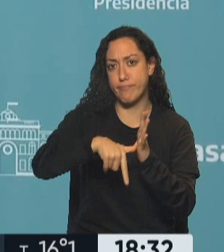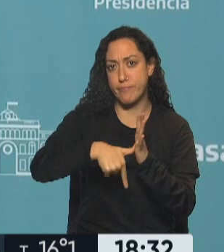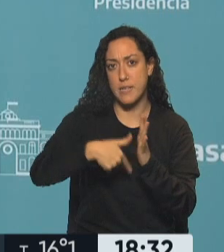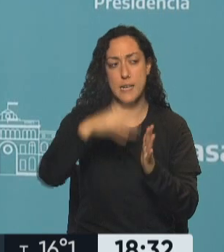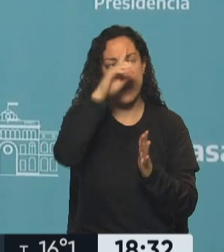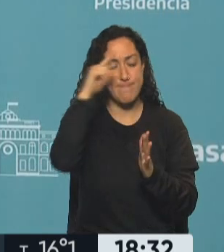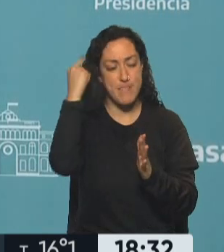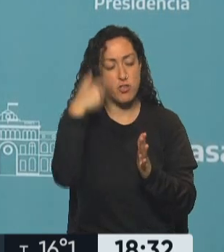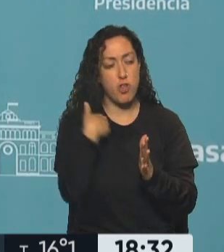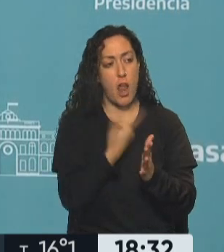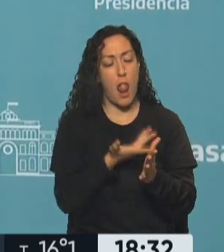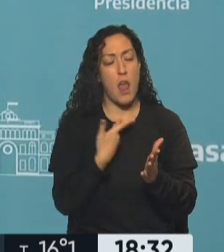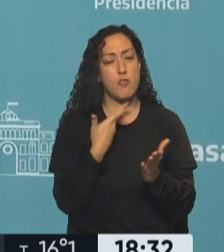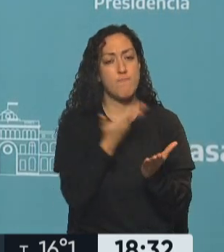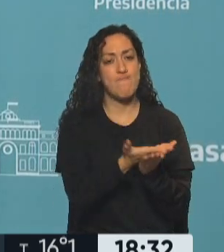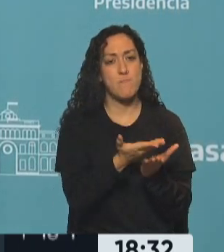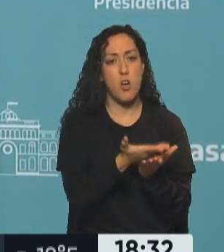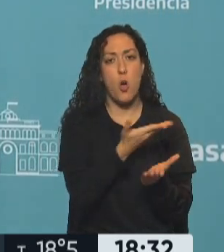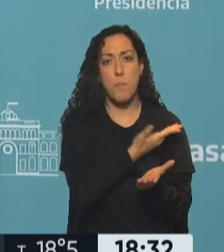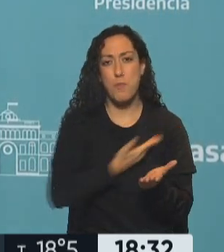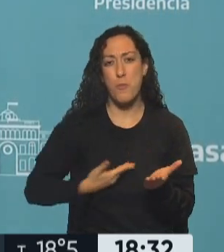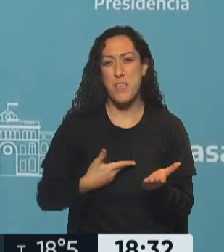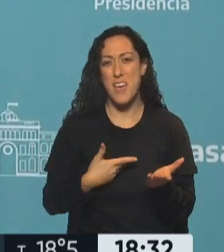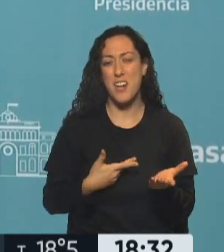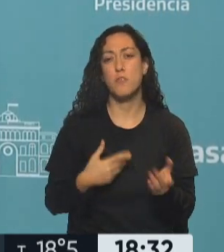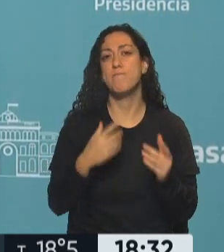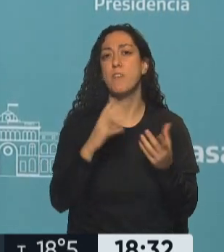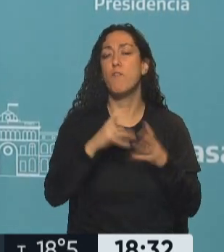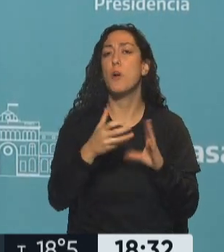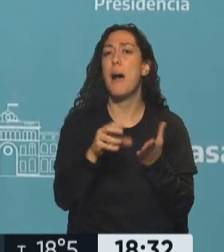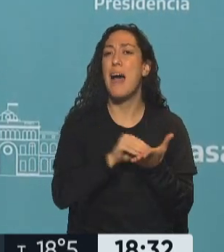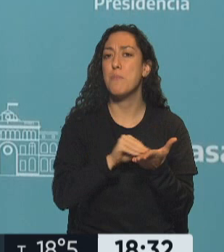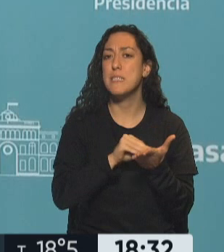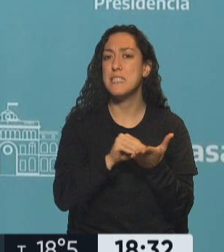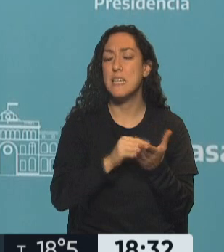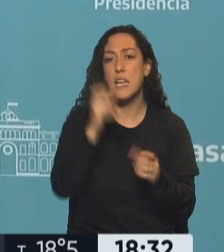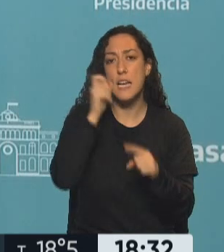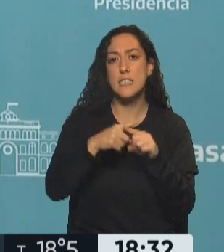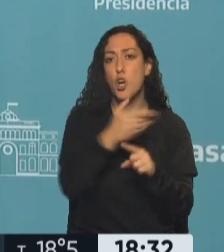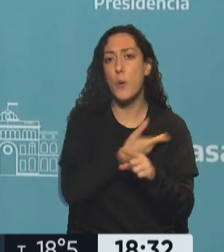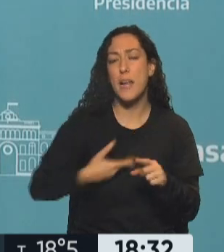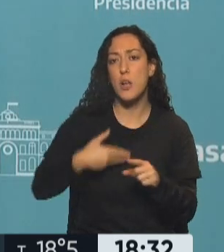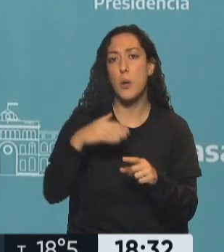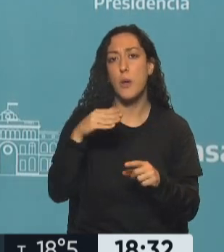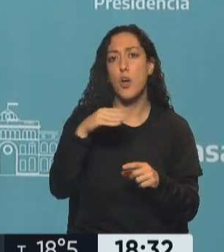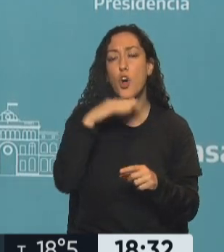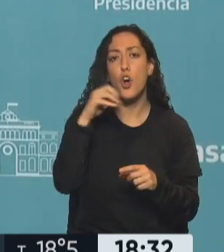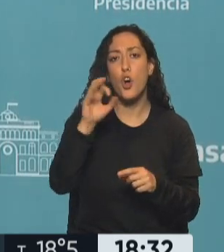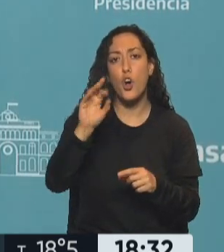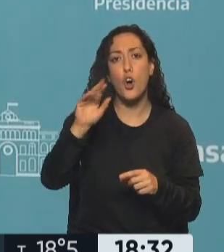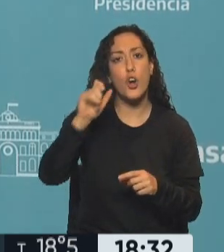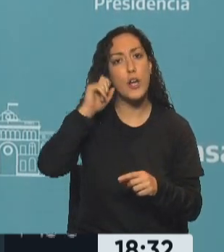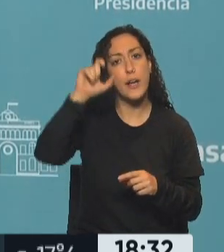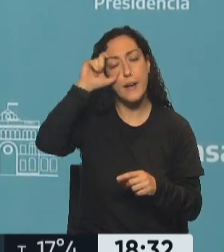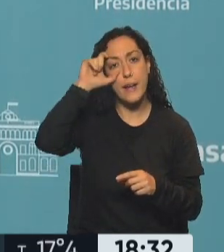y llevando la instancia, después de ese reclamo administrativo que iniciara el ex gobernador Jorge Obey, la presentación ante la